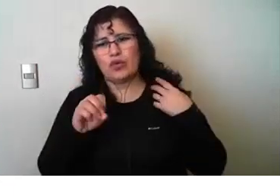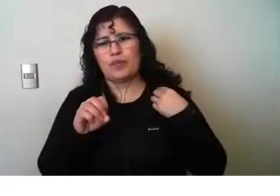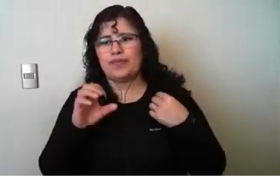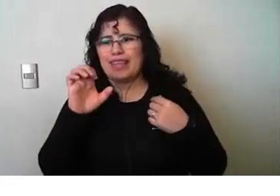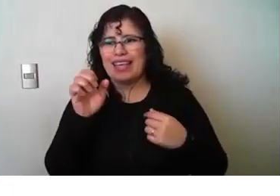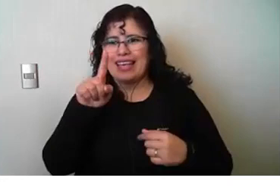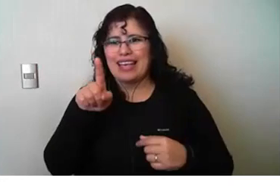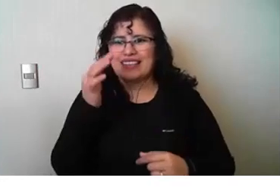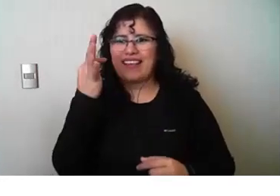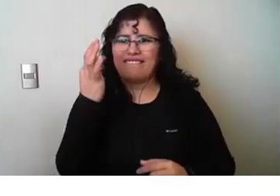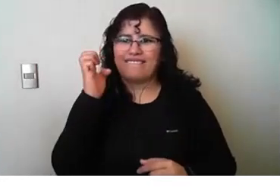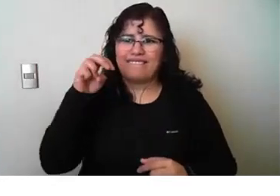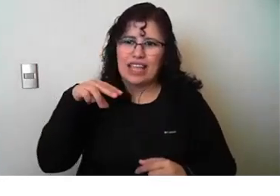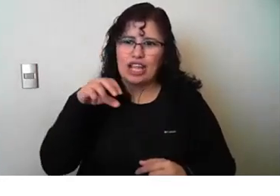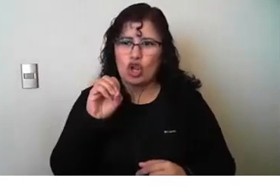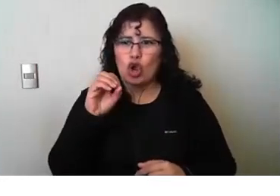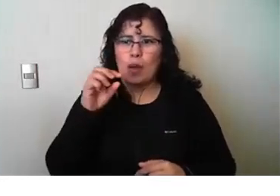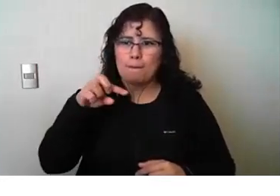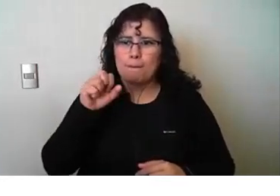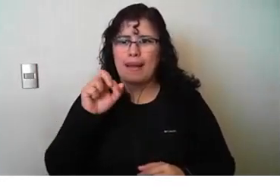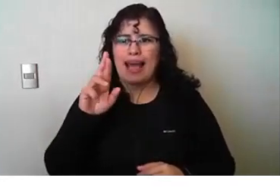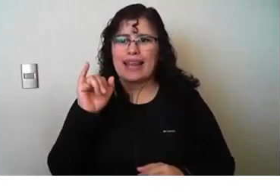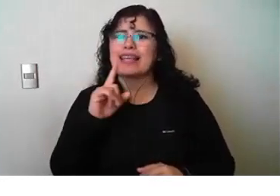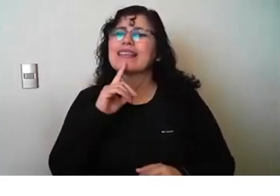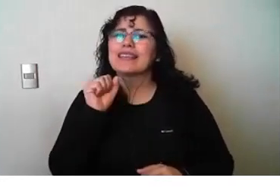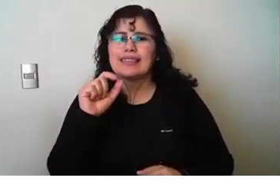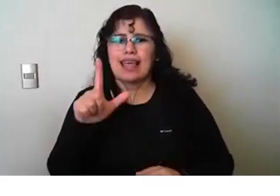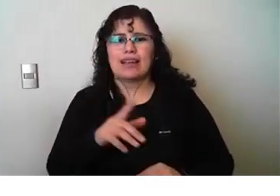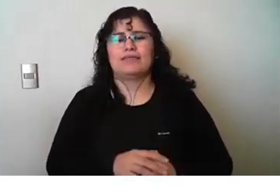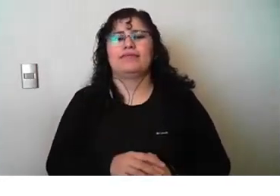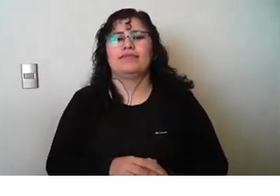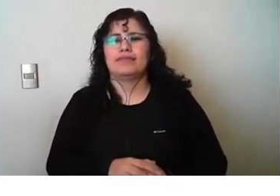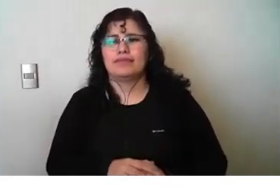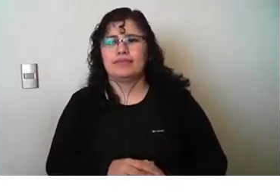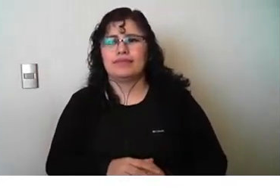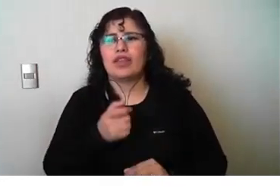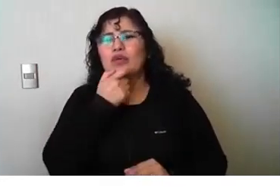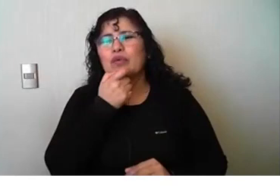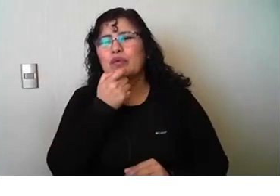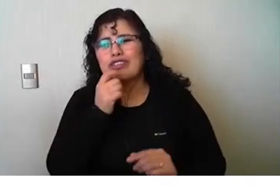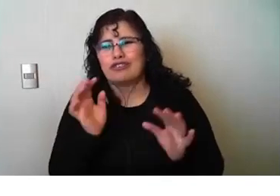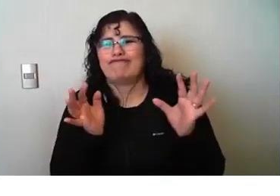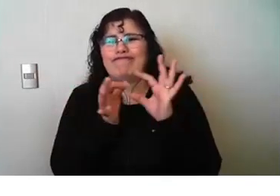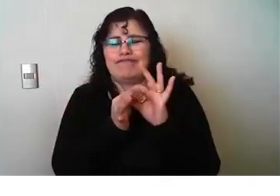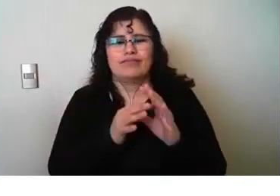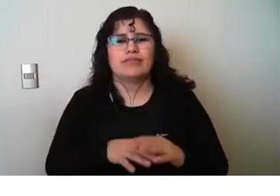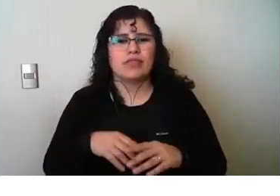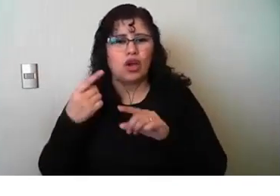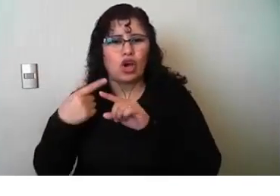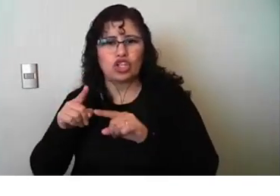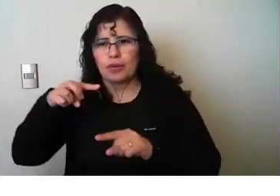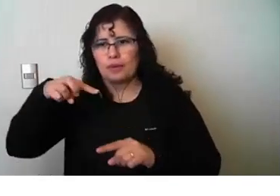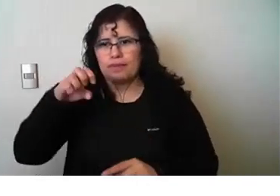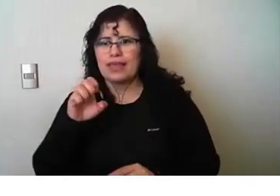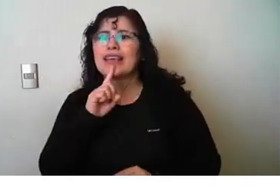¿Por qué? Porque acá está el hueso esfenoide y acá está el hueso parietal. Estos son los senos petrosos. ¿Por qué? Porque acá